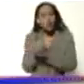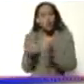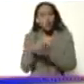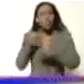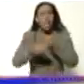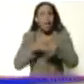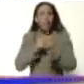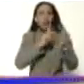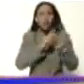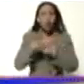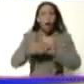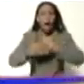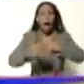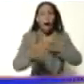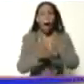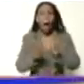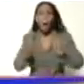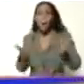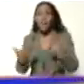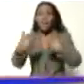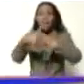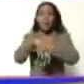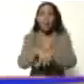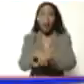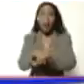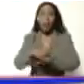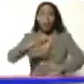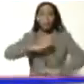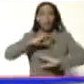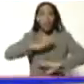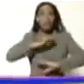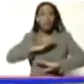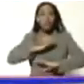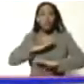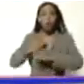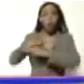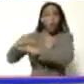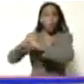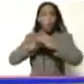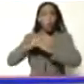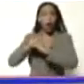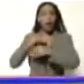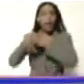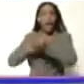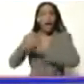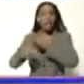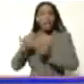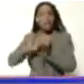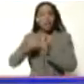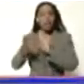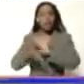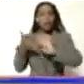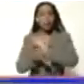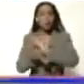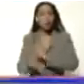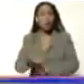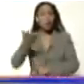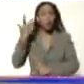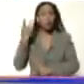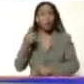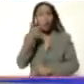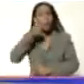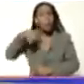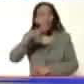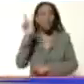agenda amplia e integral de beneficio mutuo que impacta significativamente en la calidad de vida del pueblo venezolano,